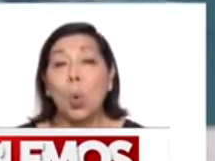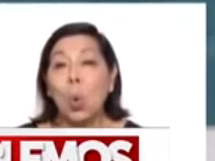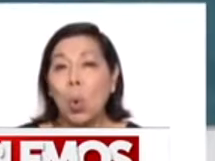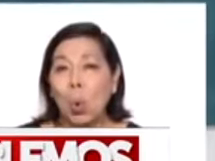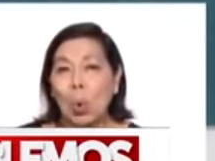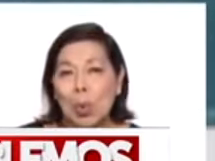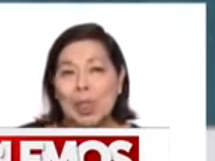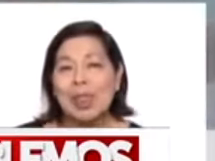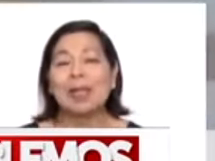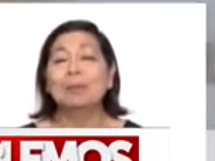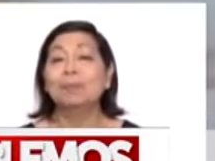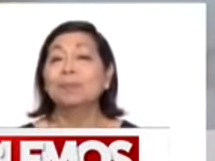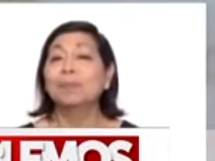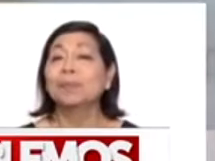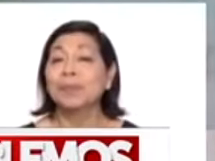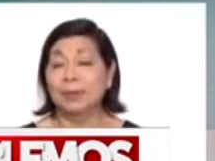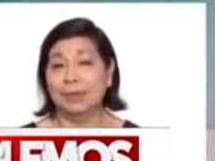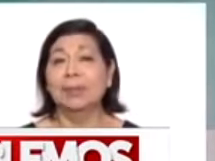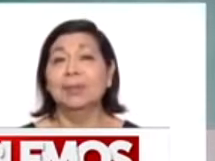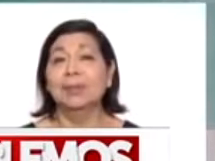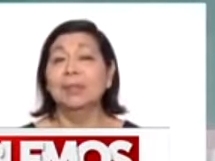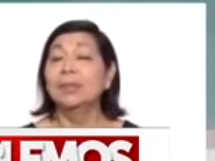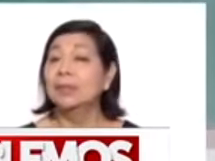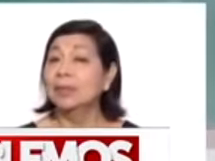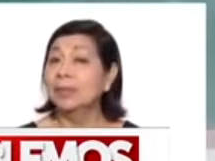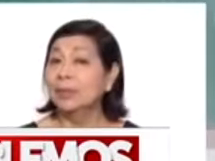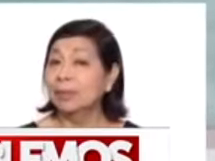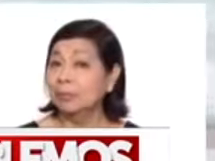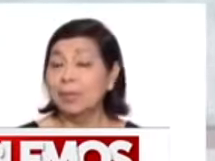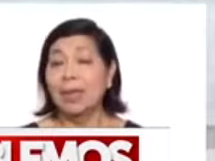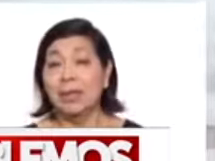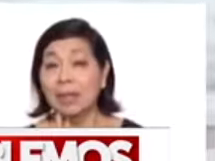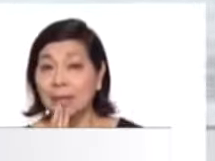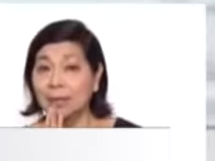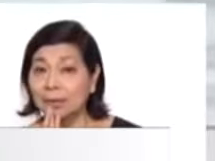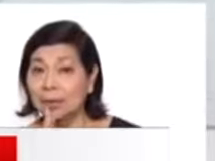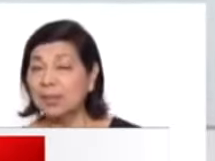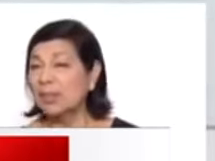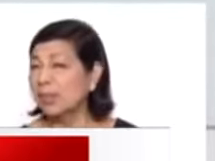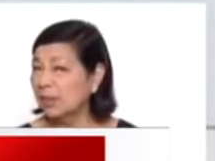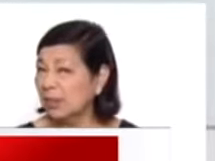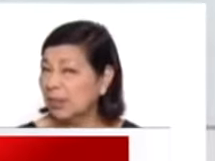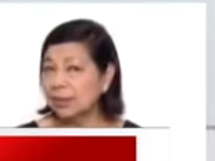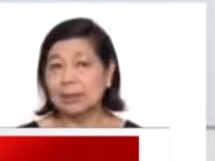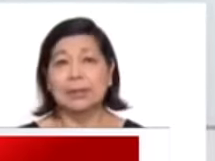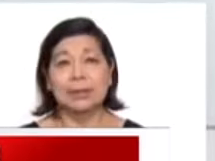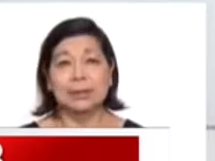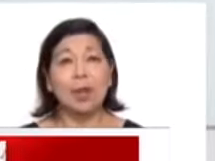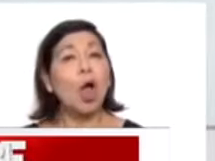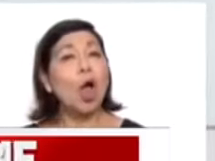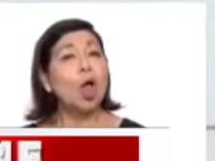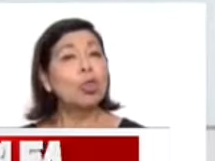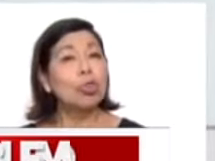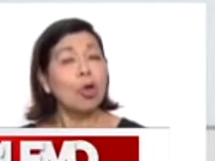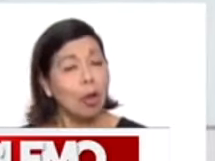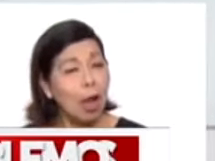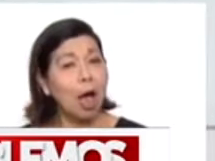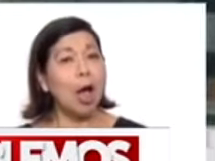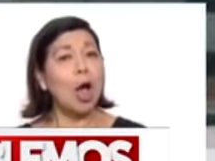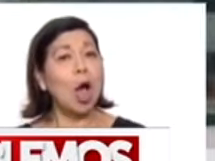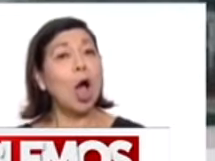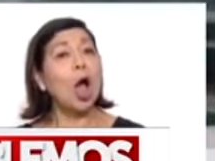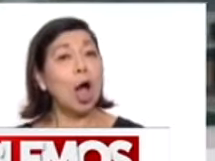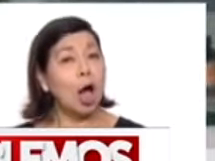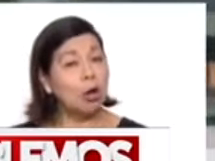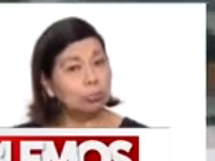juntos. Permítame concluir estas palabras indicando que todo el respaldo del